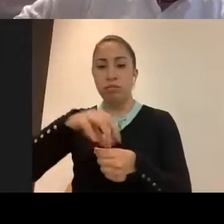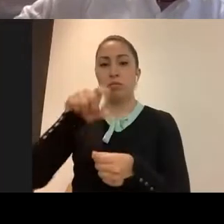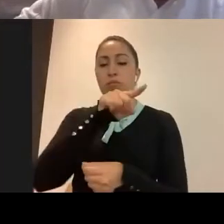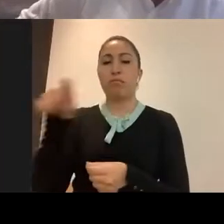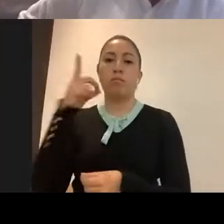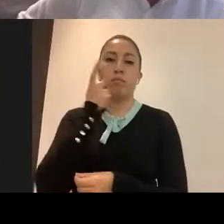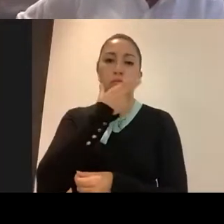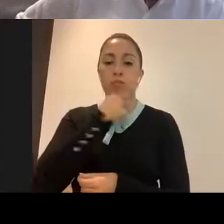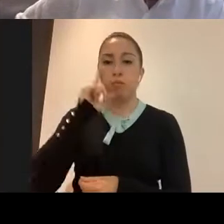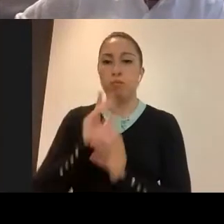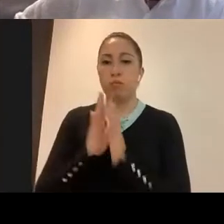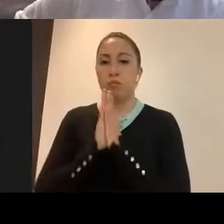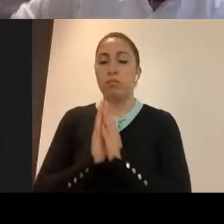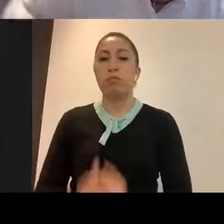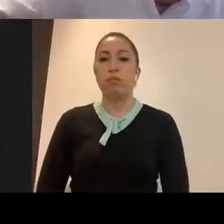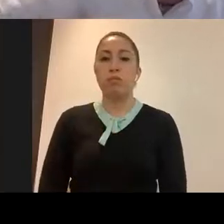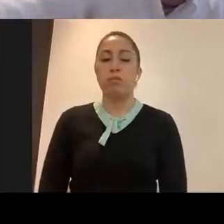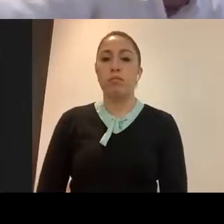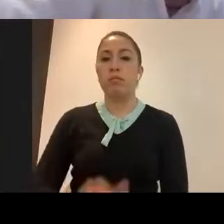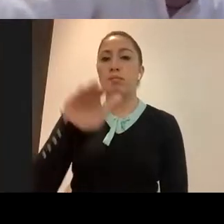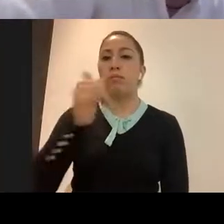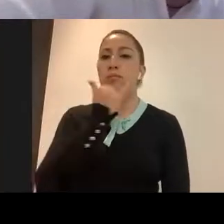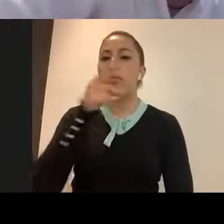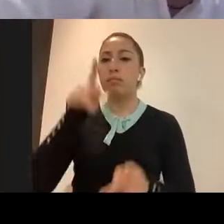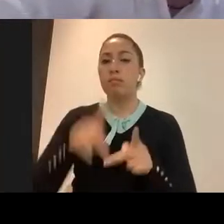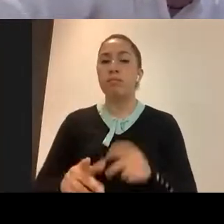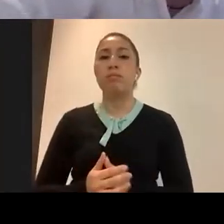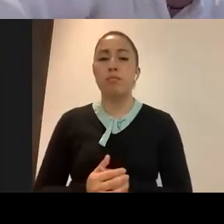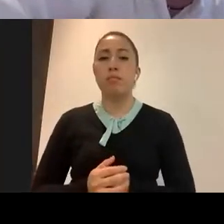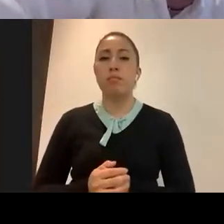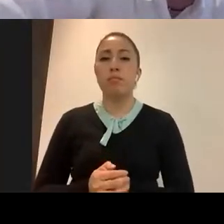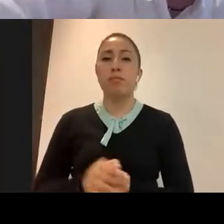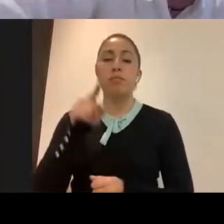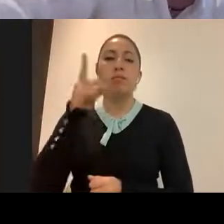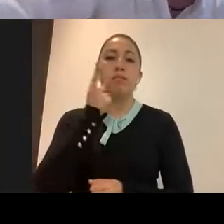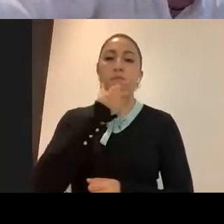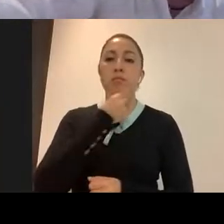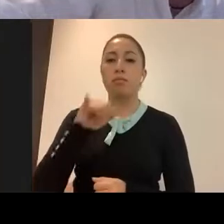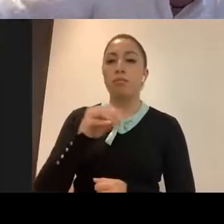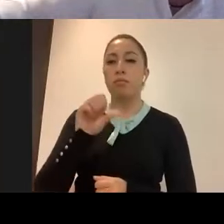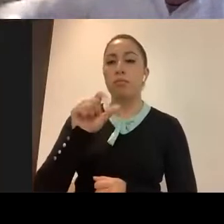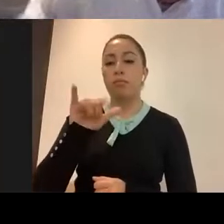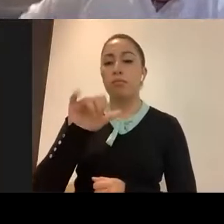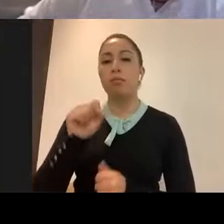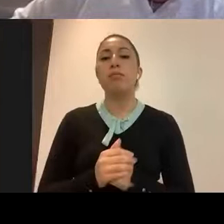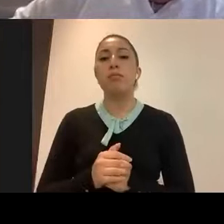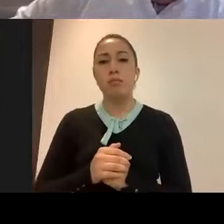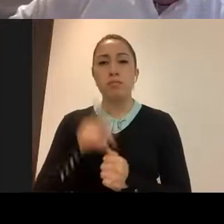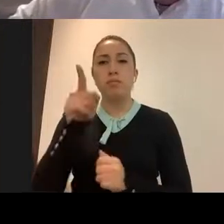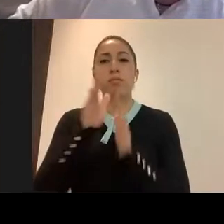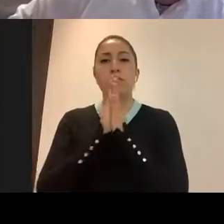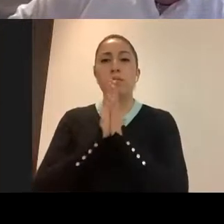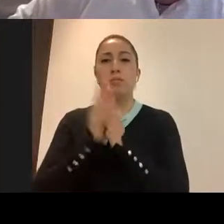diputados. Diputado presidente. Adelante, diputado Rodríguez, por favor. Gracias, si es tan amable. Si pueden regresar